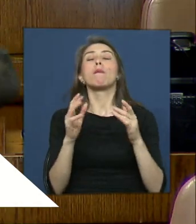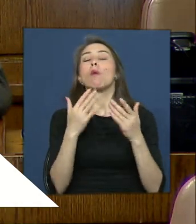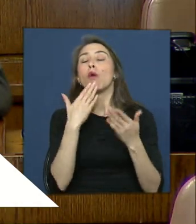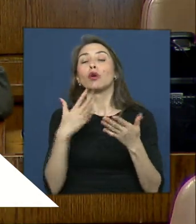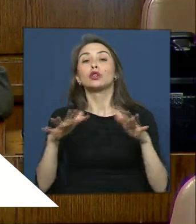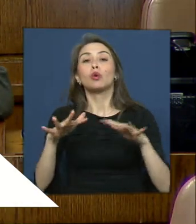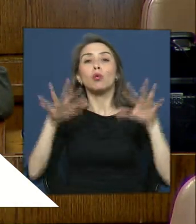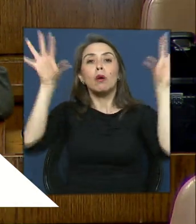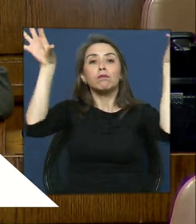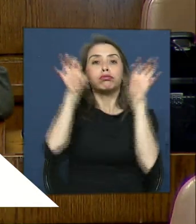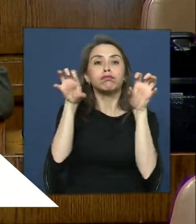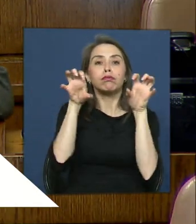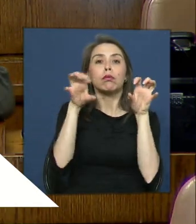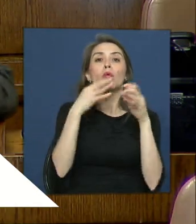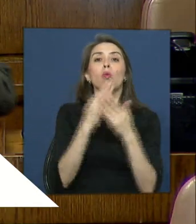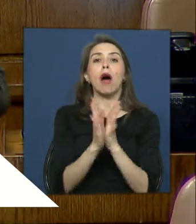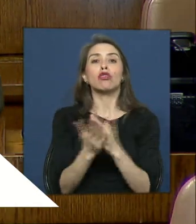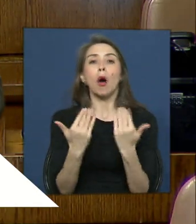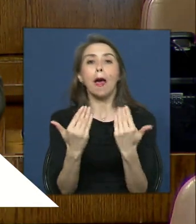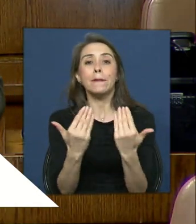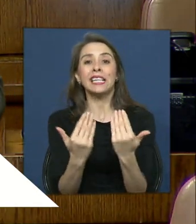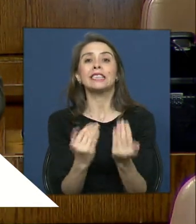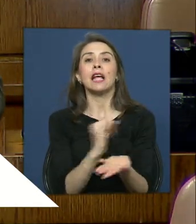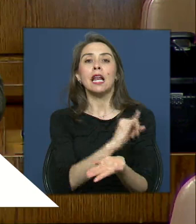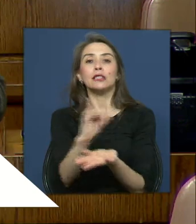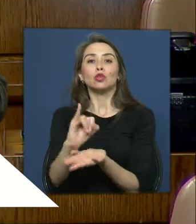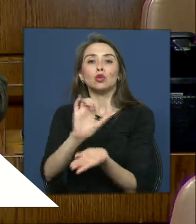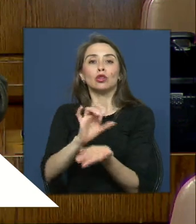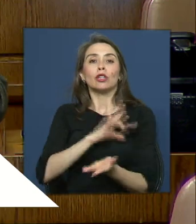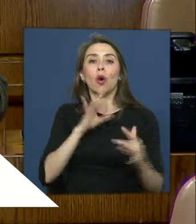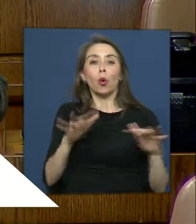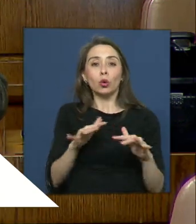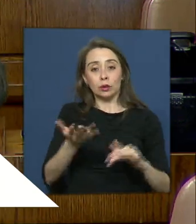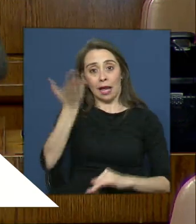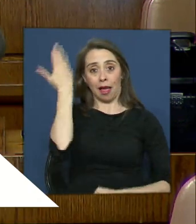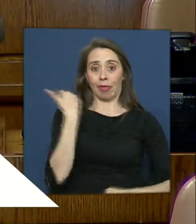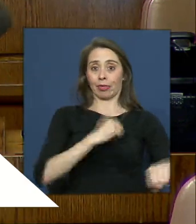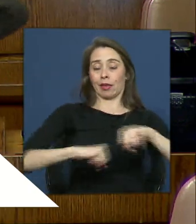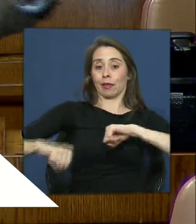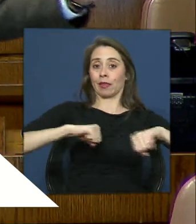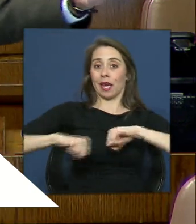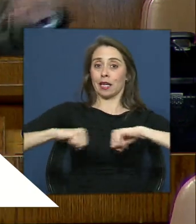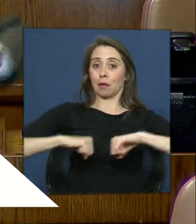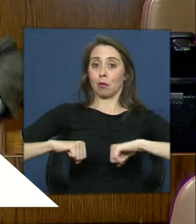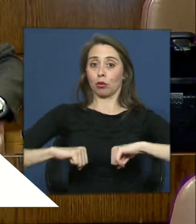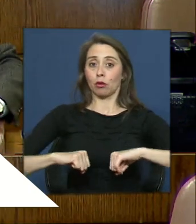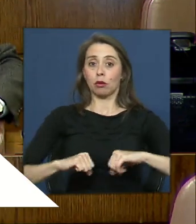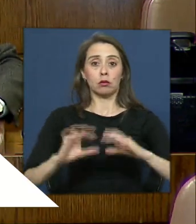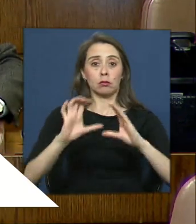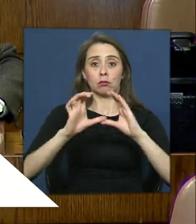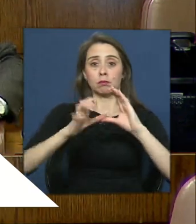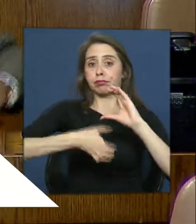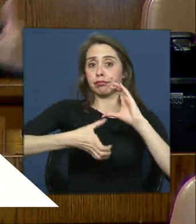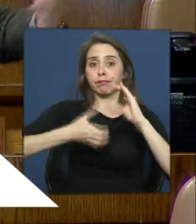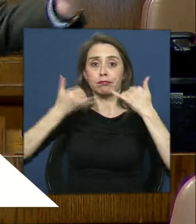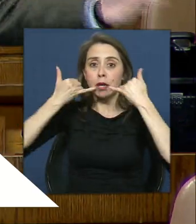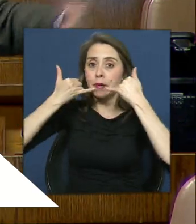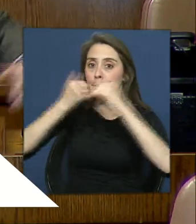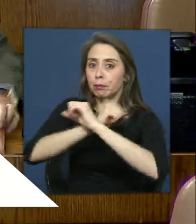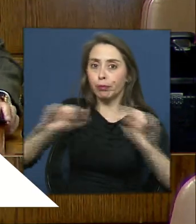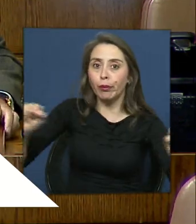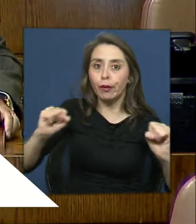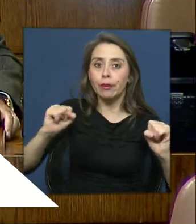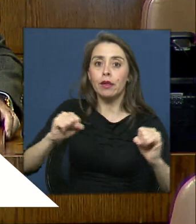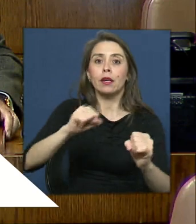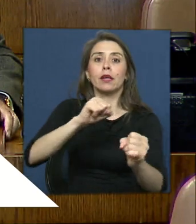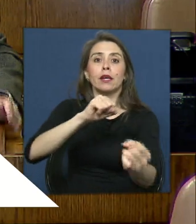emergencia del Estado de Chile. Quiero decirles que con ocasión del terremoto no tuvimos comunicaciones.